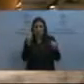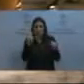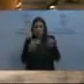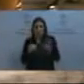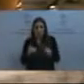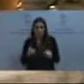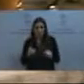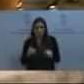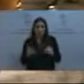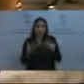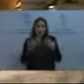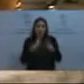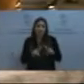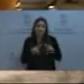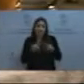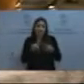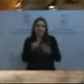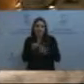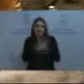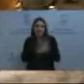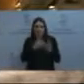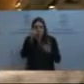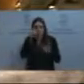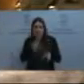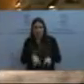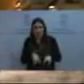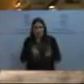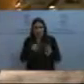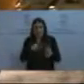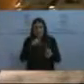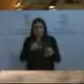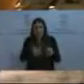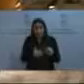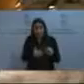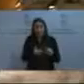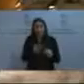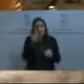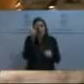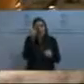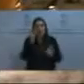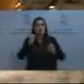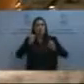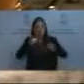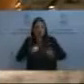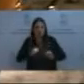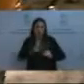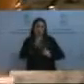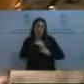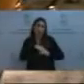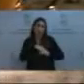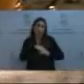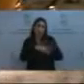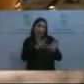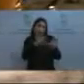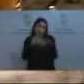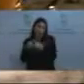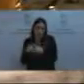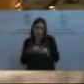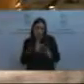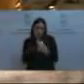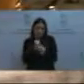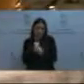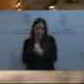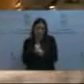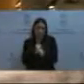la implementación del programa de emprendimiento que, como digo, próximamente esperamos consensuar en el ámbito, en los grupos de trabajo de